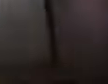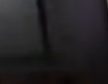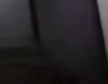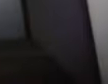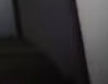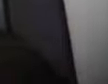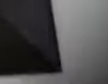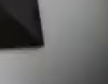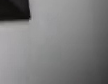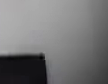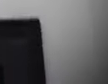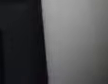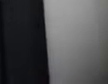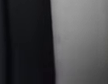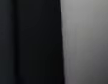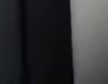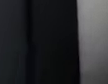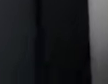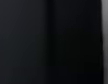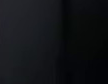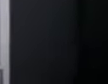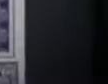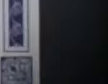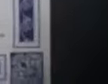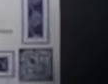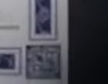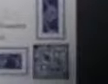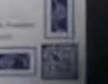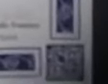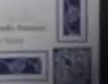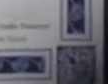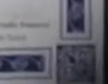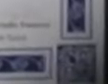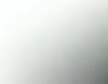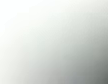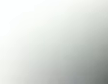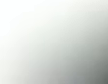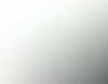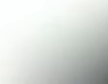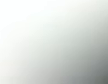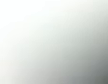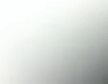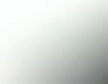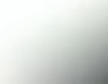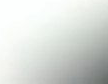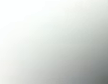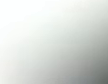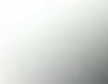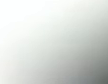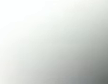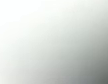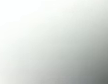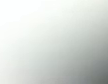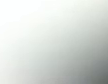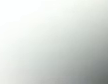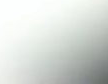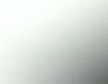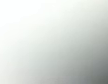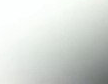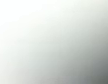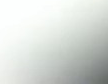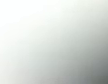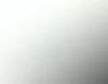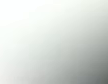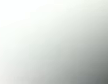en atender a la población con enfoque diferencial. Hoy quiero dar un saludo muy especial a todas